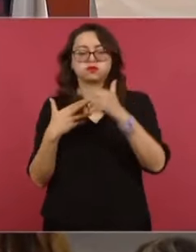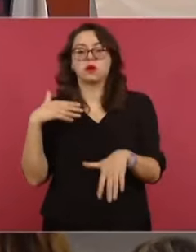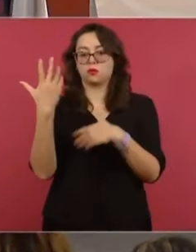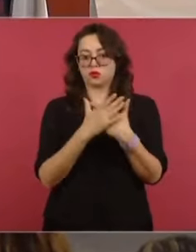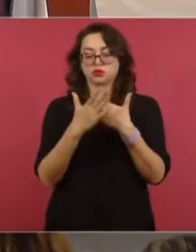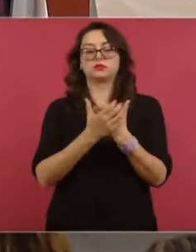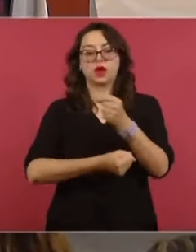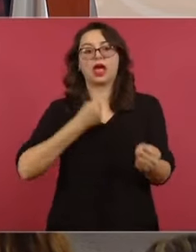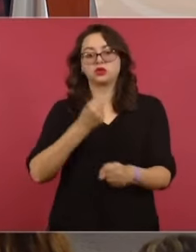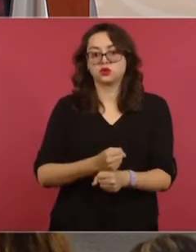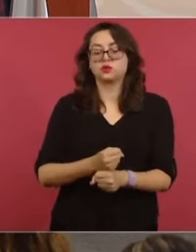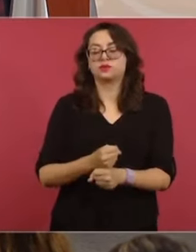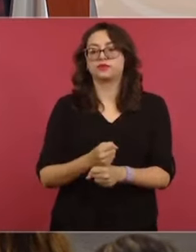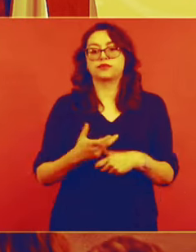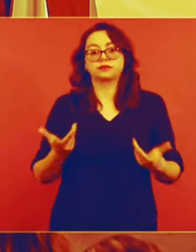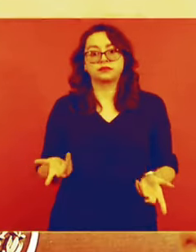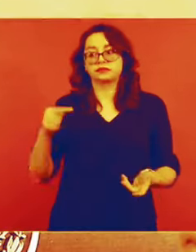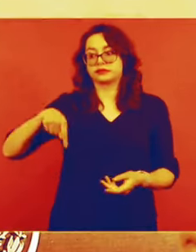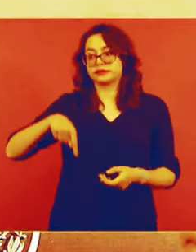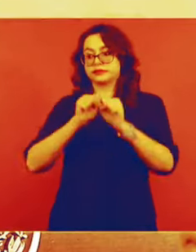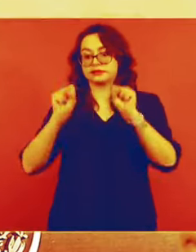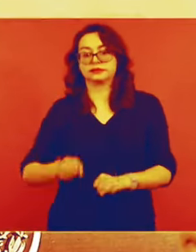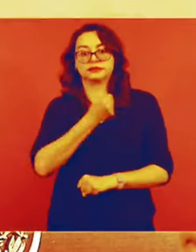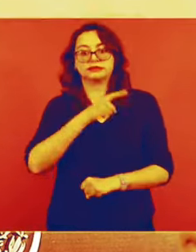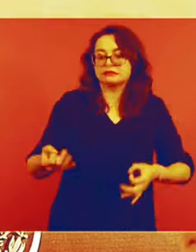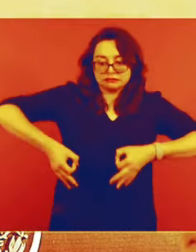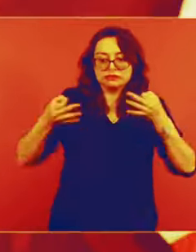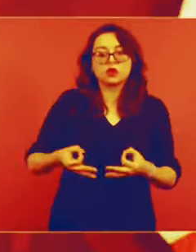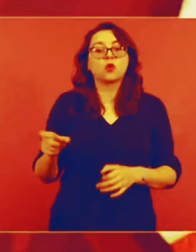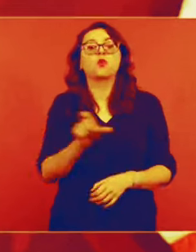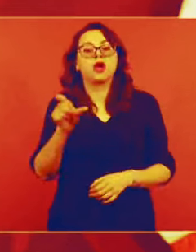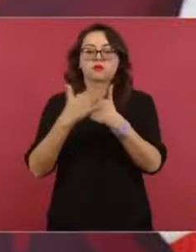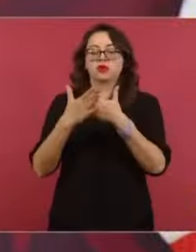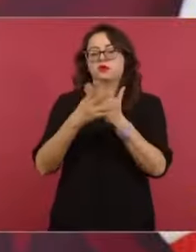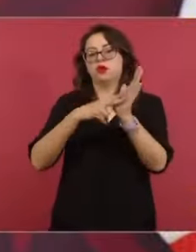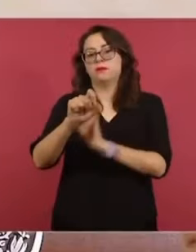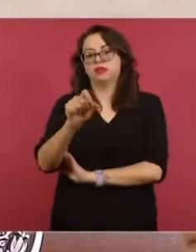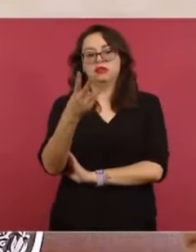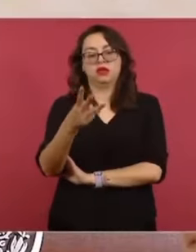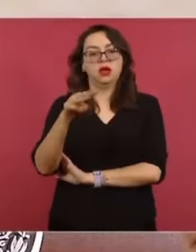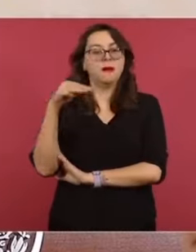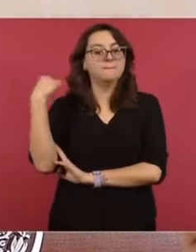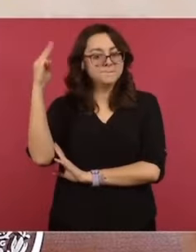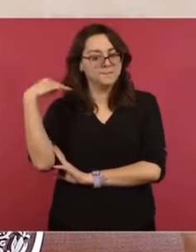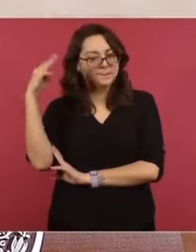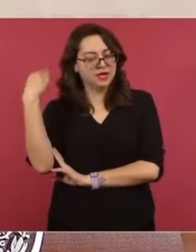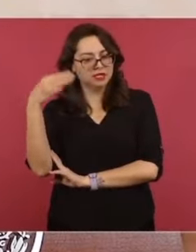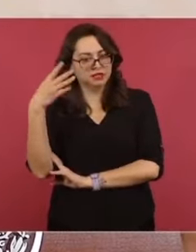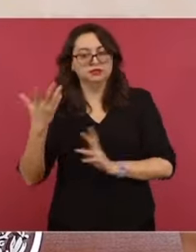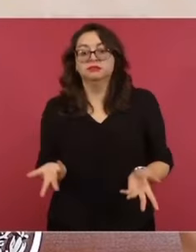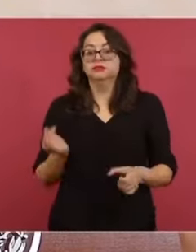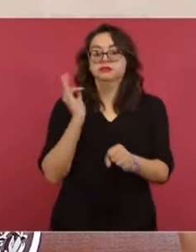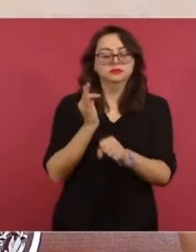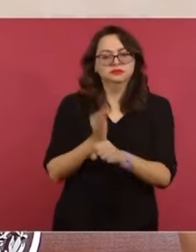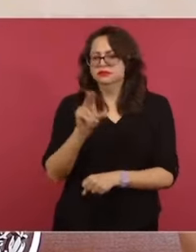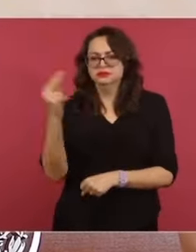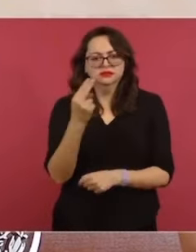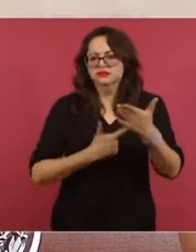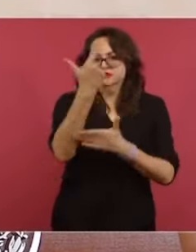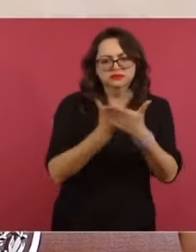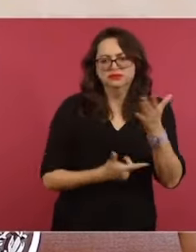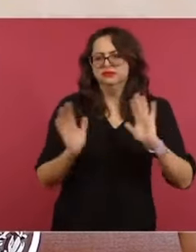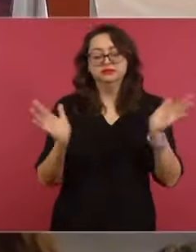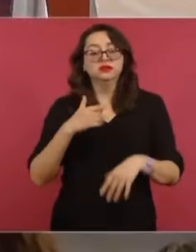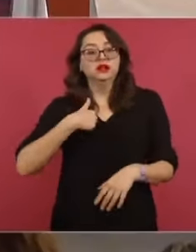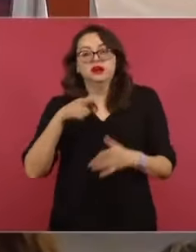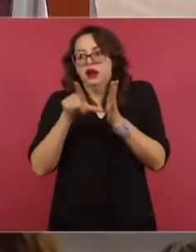salud de primera de los mejores del mundo para el mes de marzo del año próximo Entonces ahora sin necesidad de llevar nada de identificación si se va a